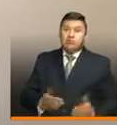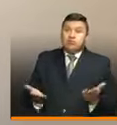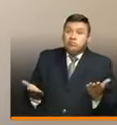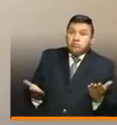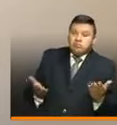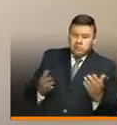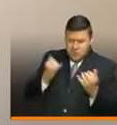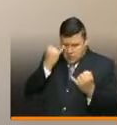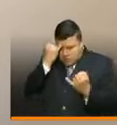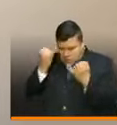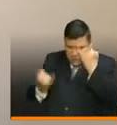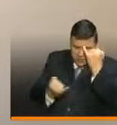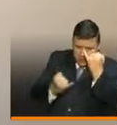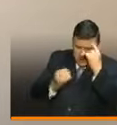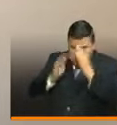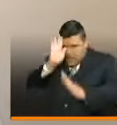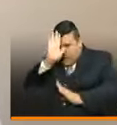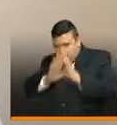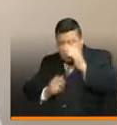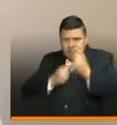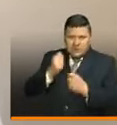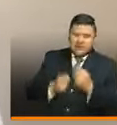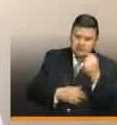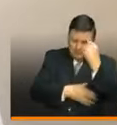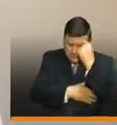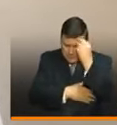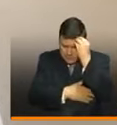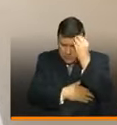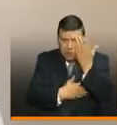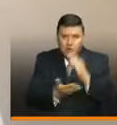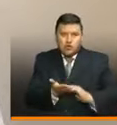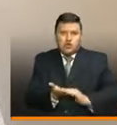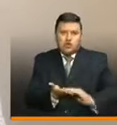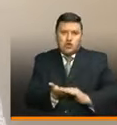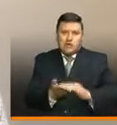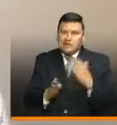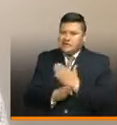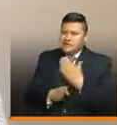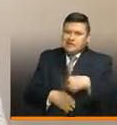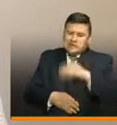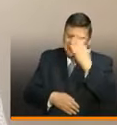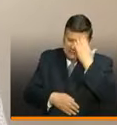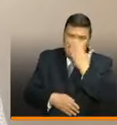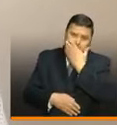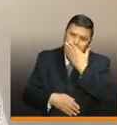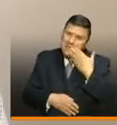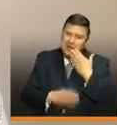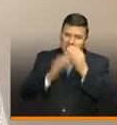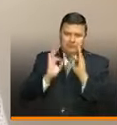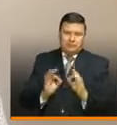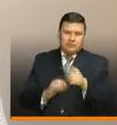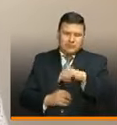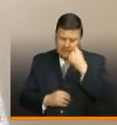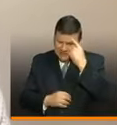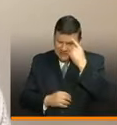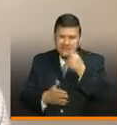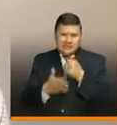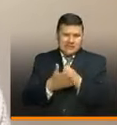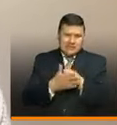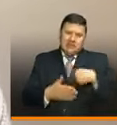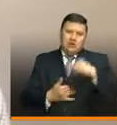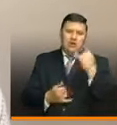los diseñadores, a los emprendedores, a pensar en soluciones para poder enfrentar de la mejor forma posible el inmenso reto que